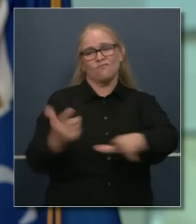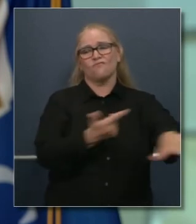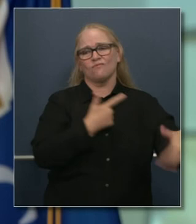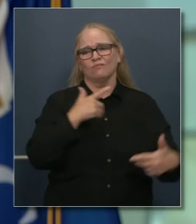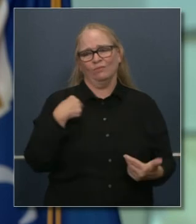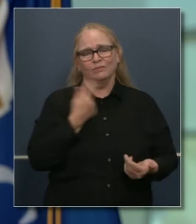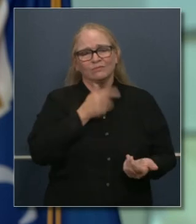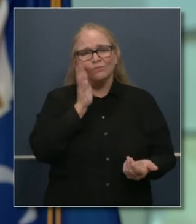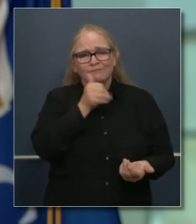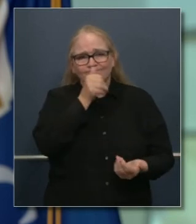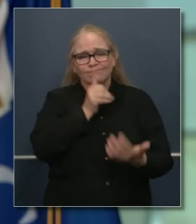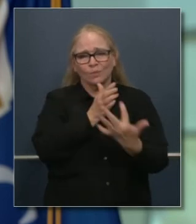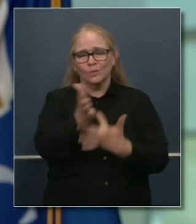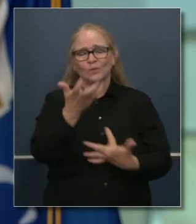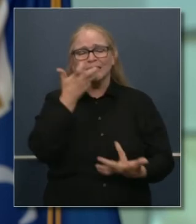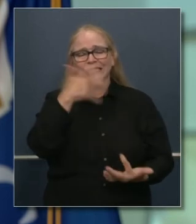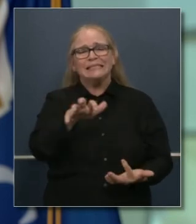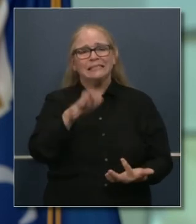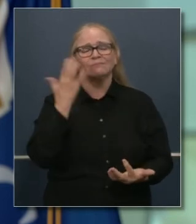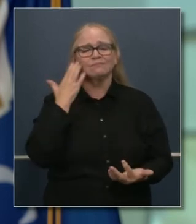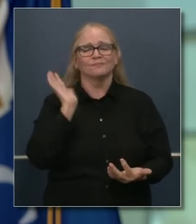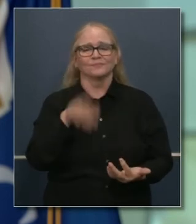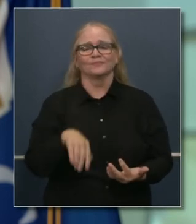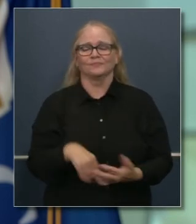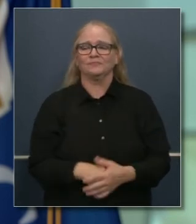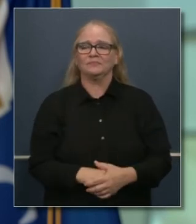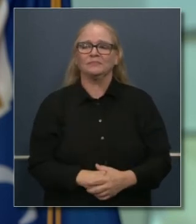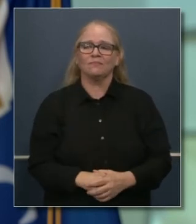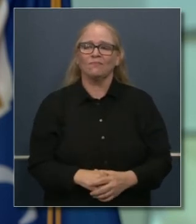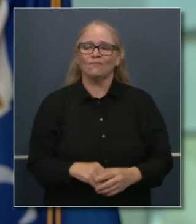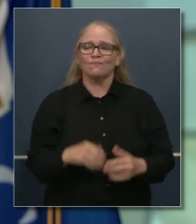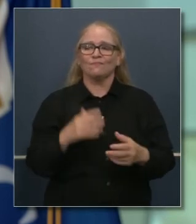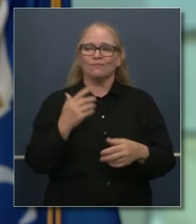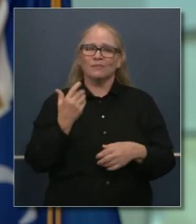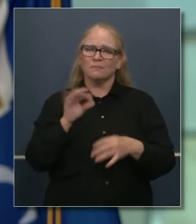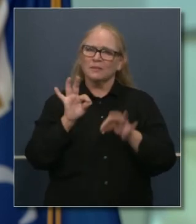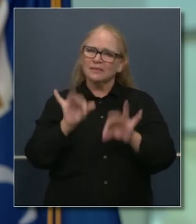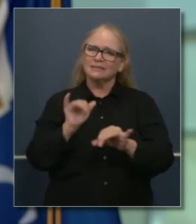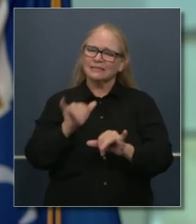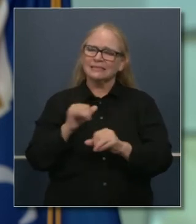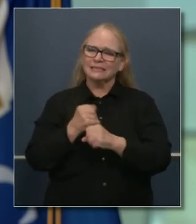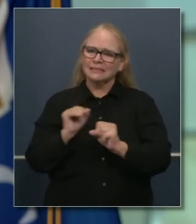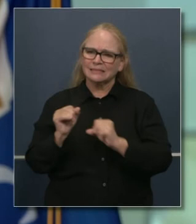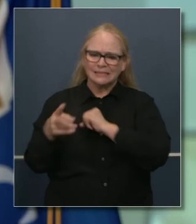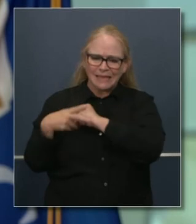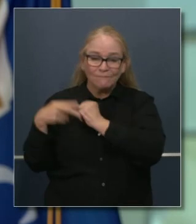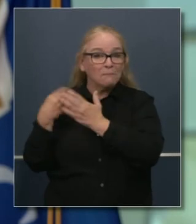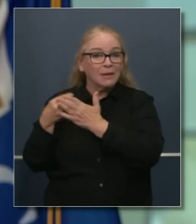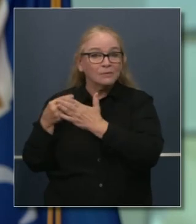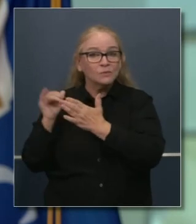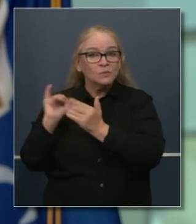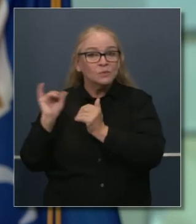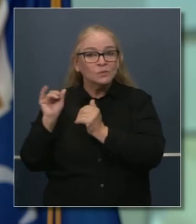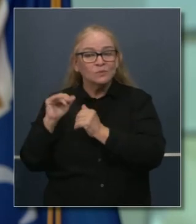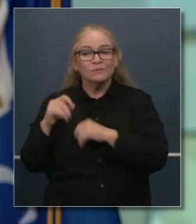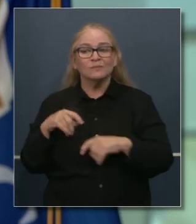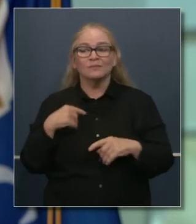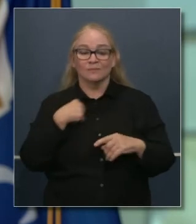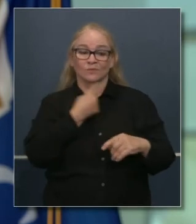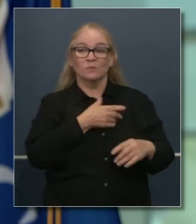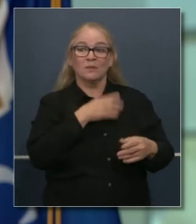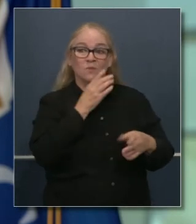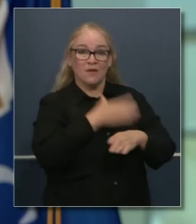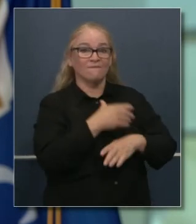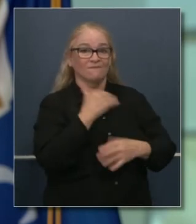está buscando el sur de california pero también ahorrar algunos dólares esta mañana le